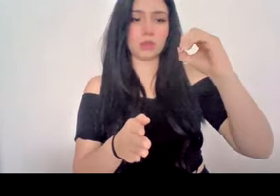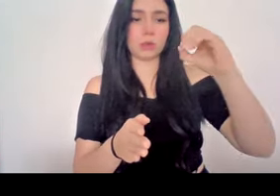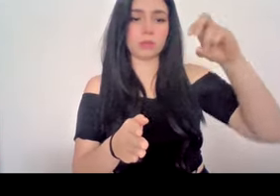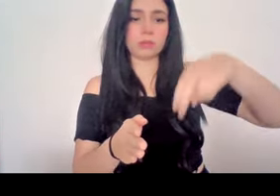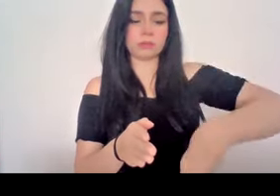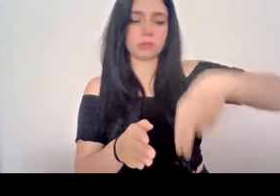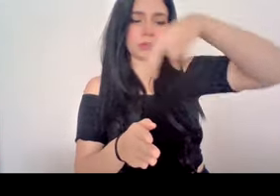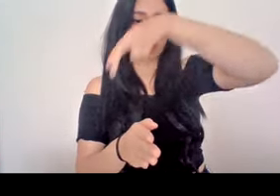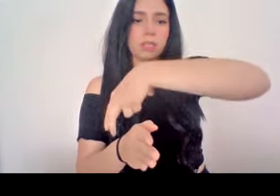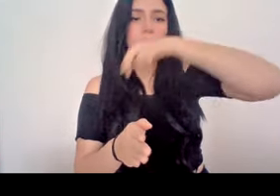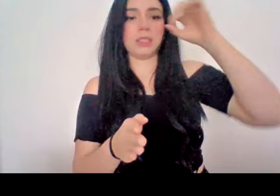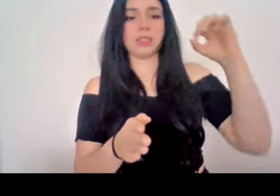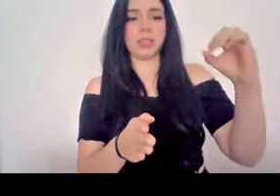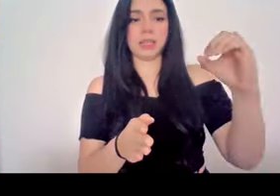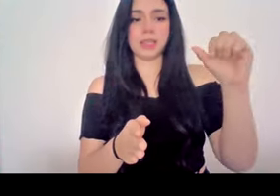Nie, to,